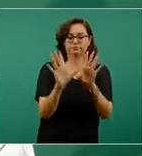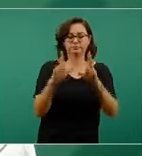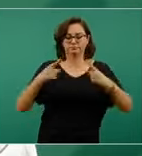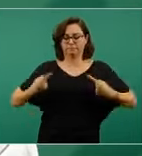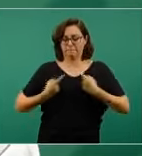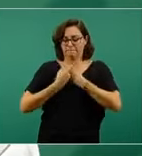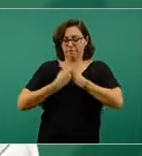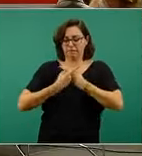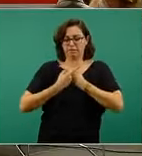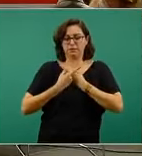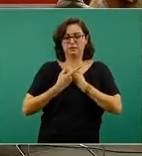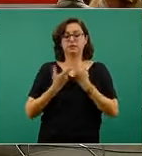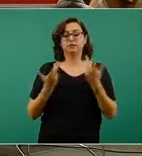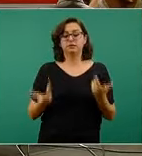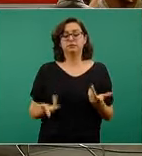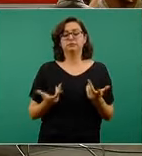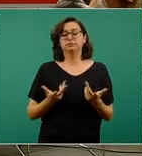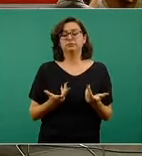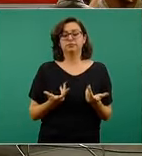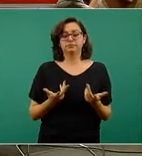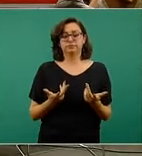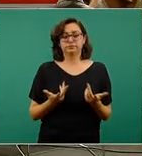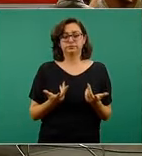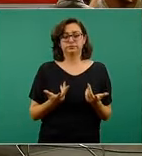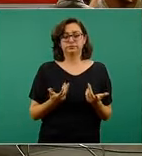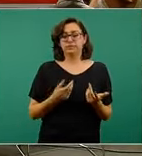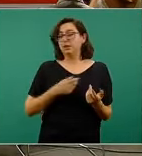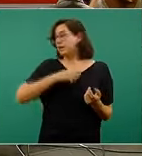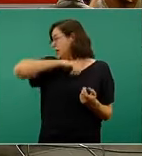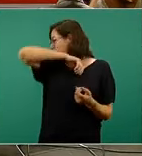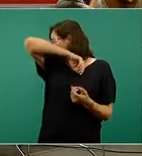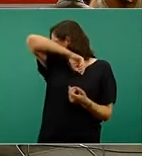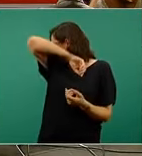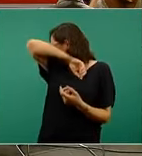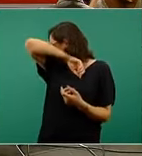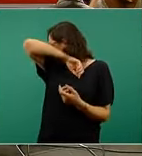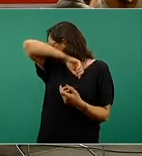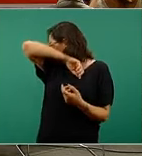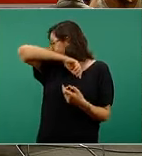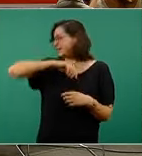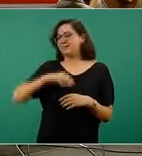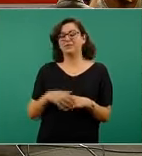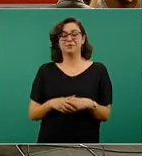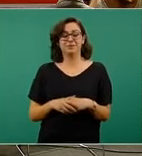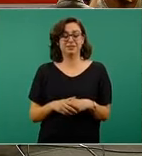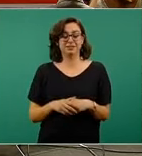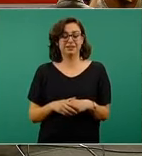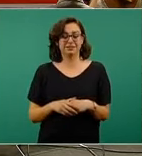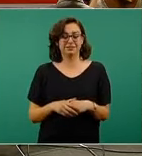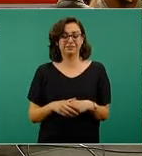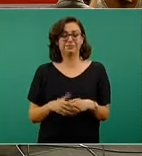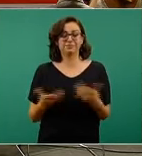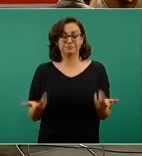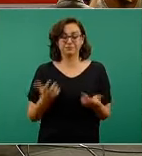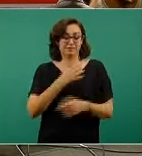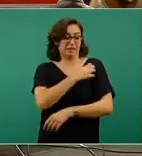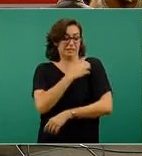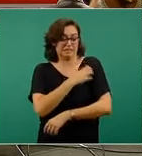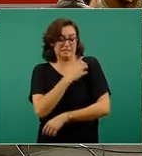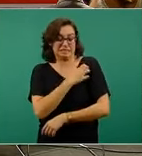cuerpo. Y la alergia es una alteración muy compleja, muy